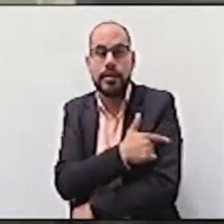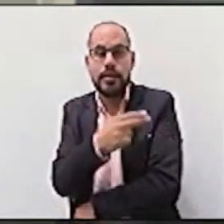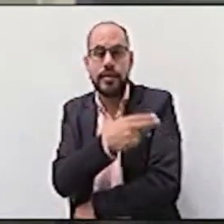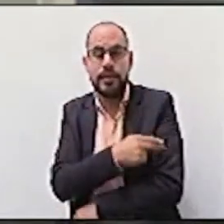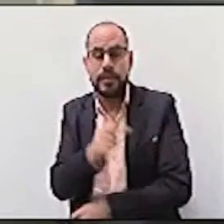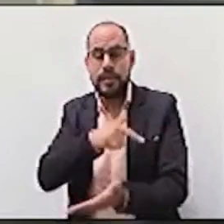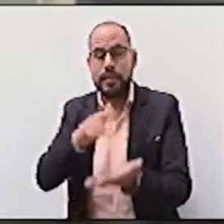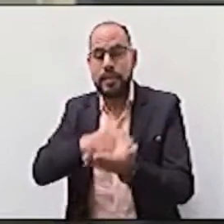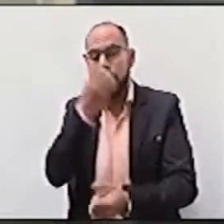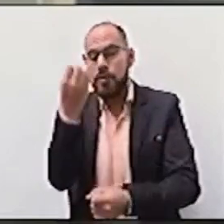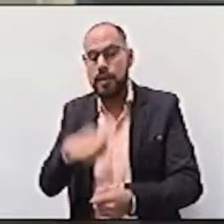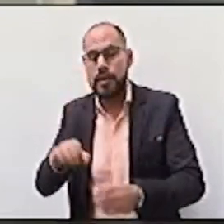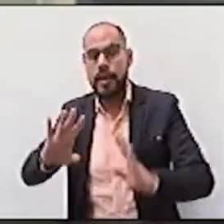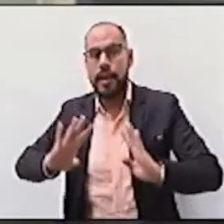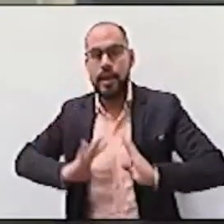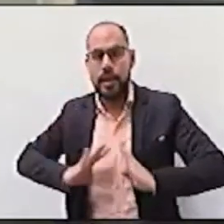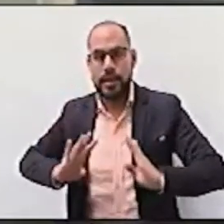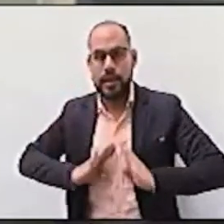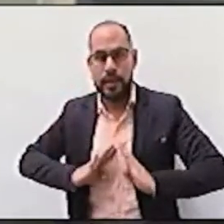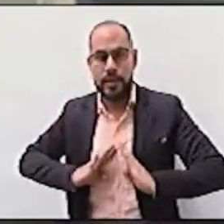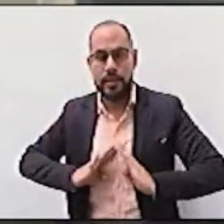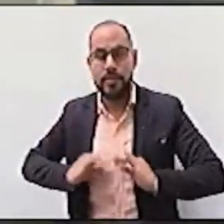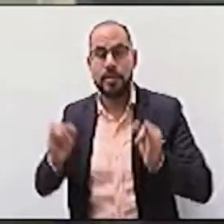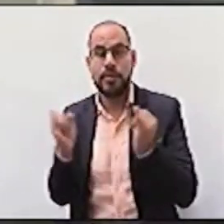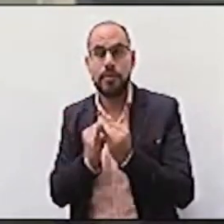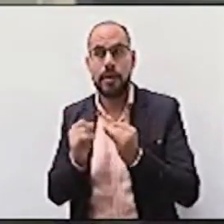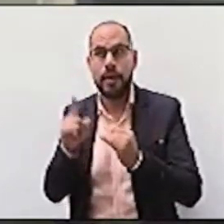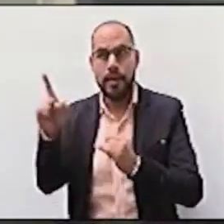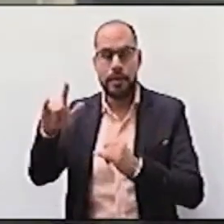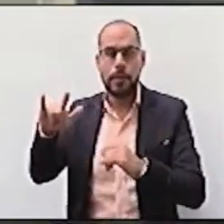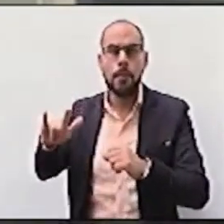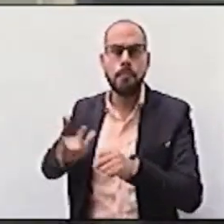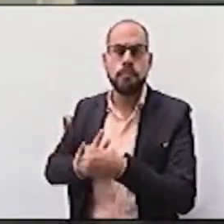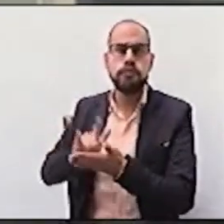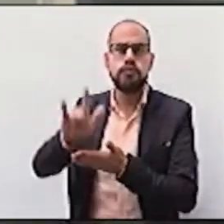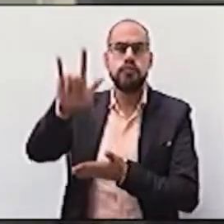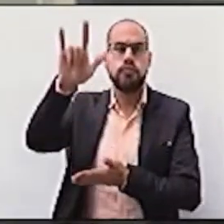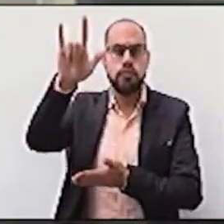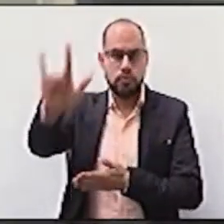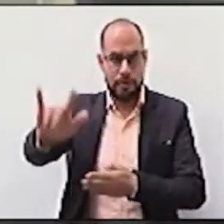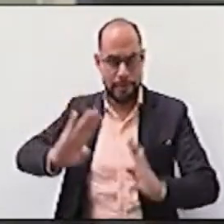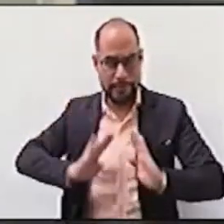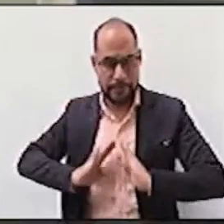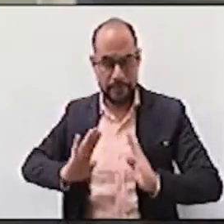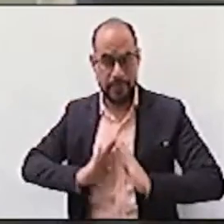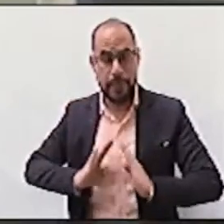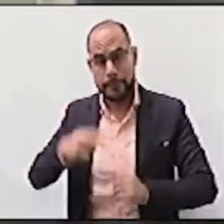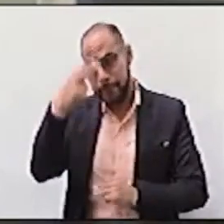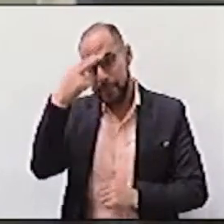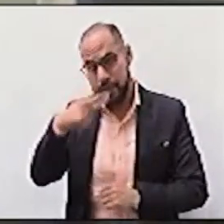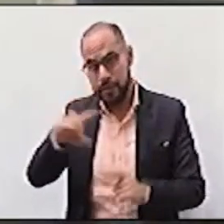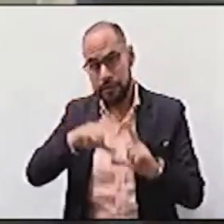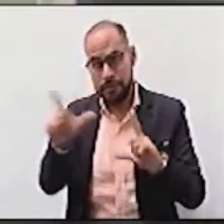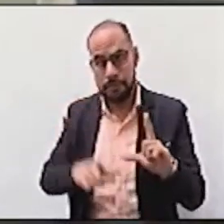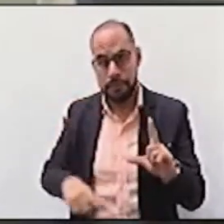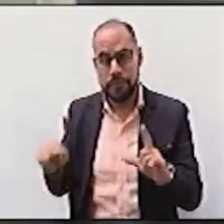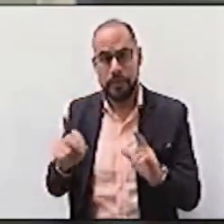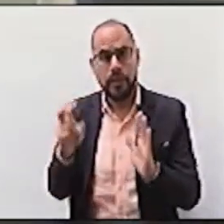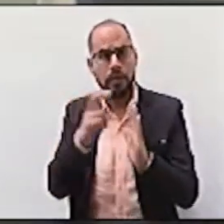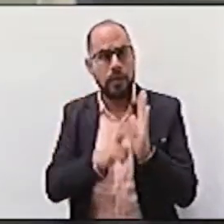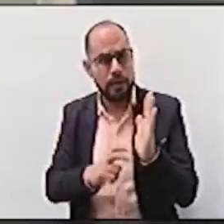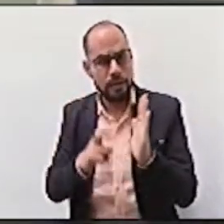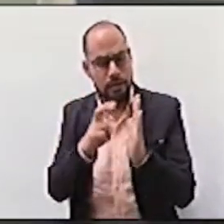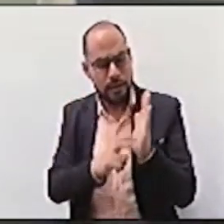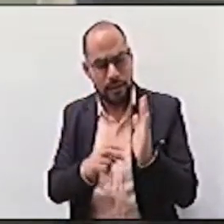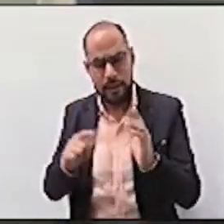Ejército y Fuerza Aérea Mexicanas. ¿Por qué se presentó una reforma a la ley